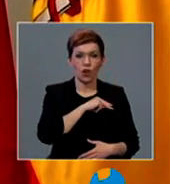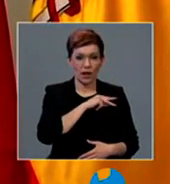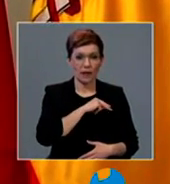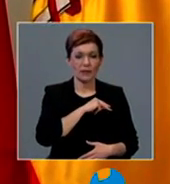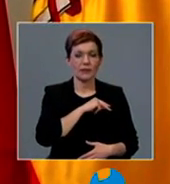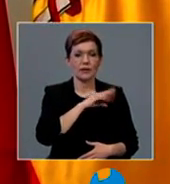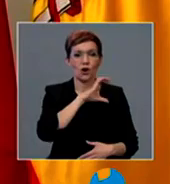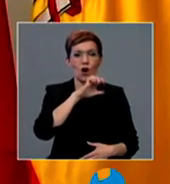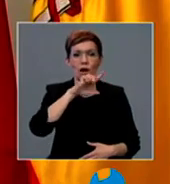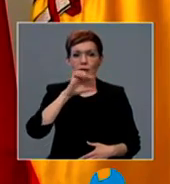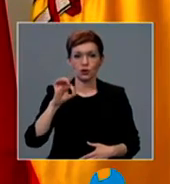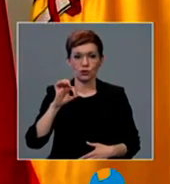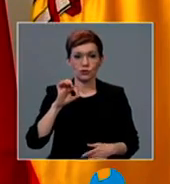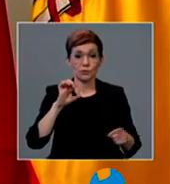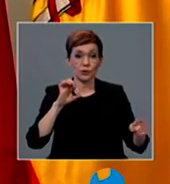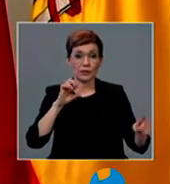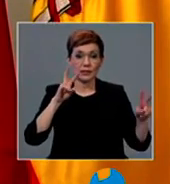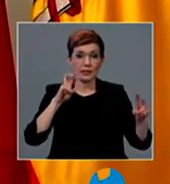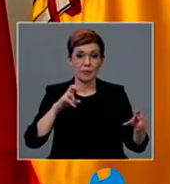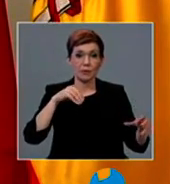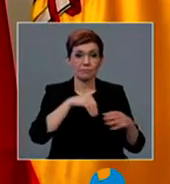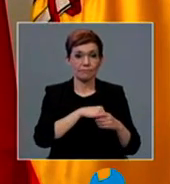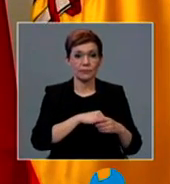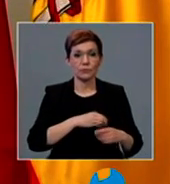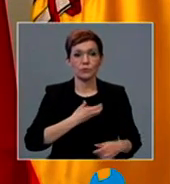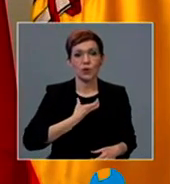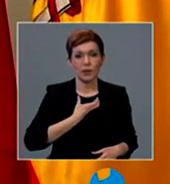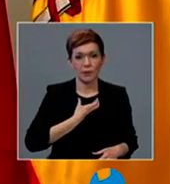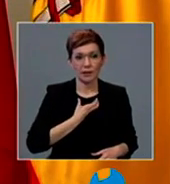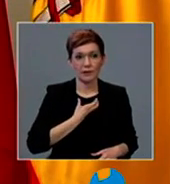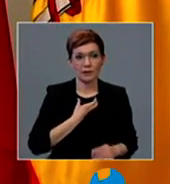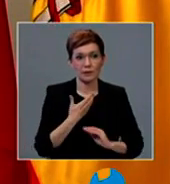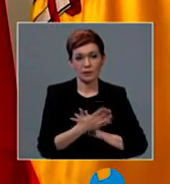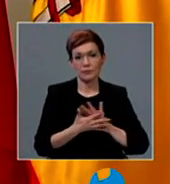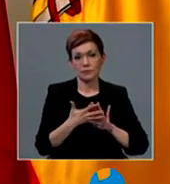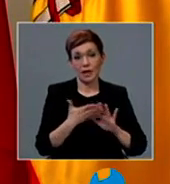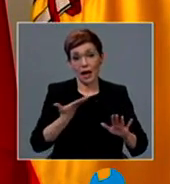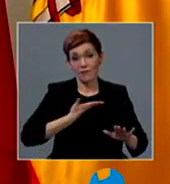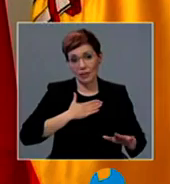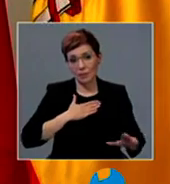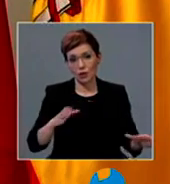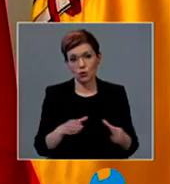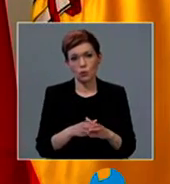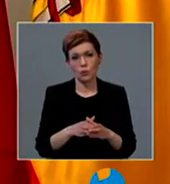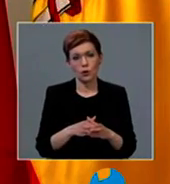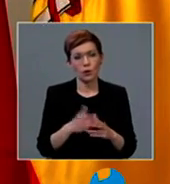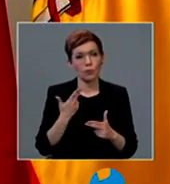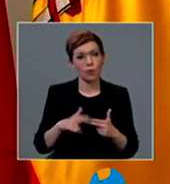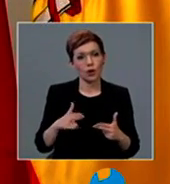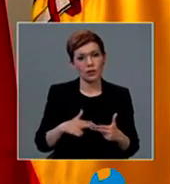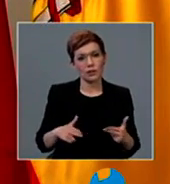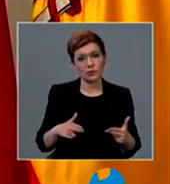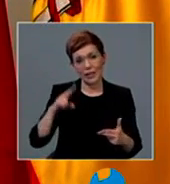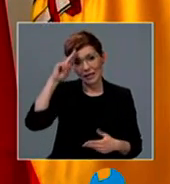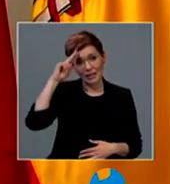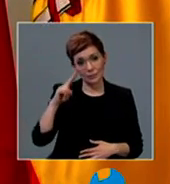cuestión eh de ámbito municipal y también que afecta en este caso a mi partido y yo creo que por respeto